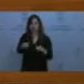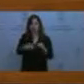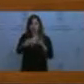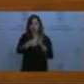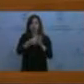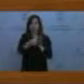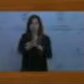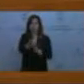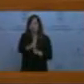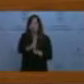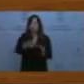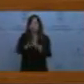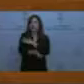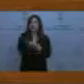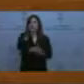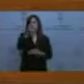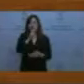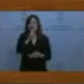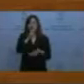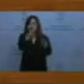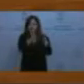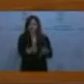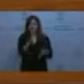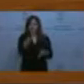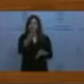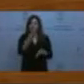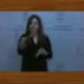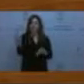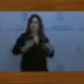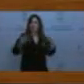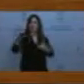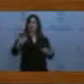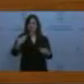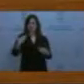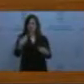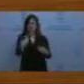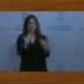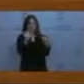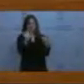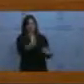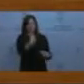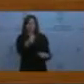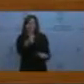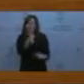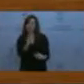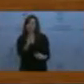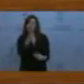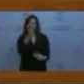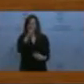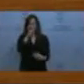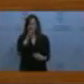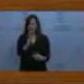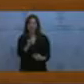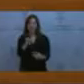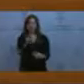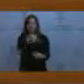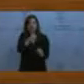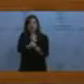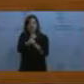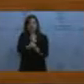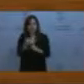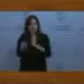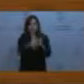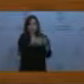para usted y por eso nos tiene que descalificar. Así que, Luis, entiéndelo. Siente cierta envidia de que nosotros trabajemos unidos y